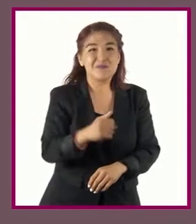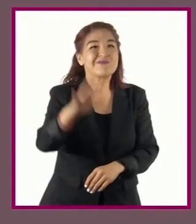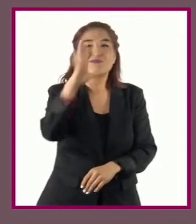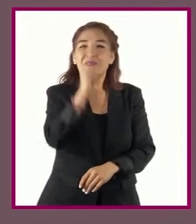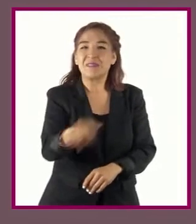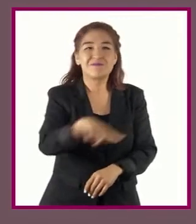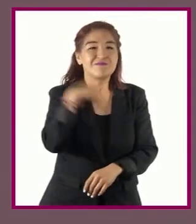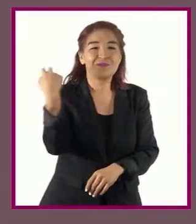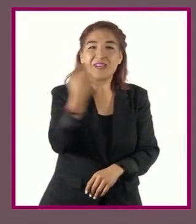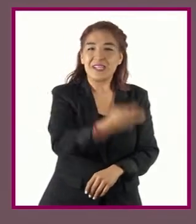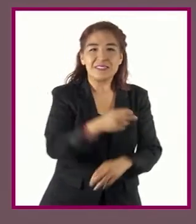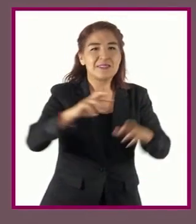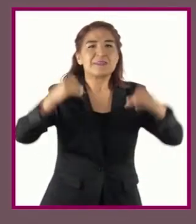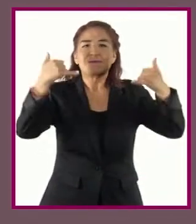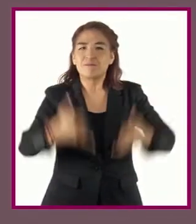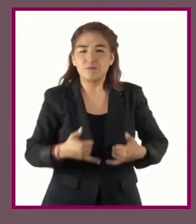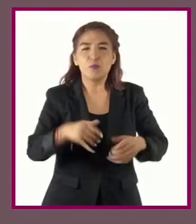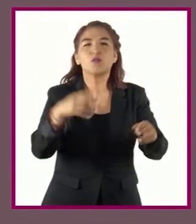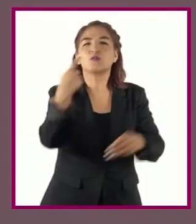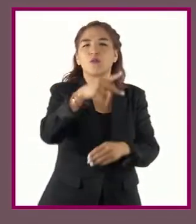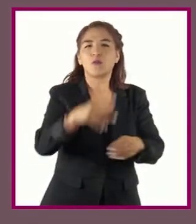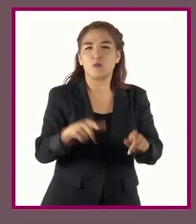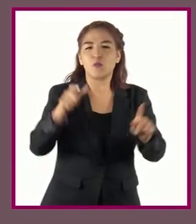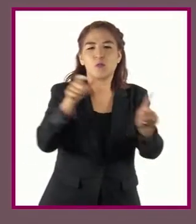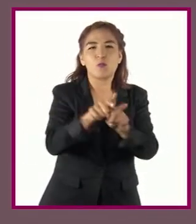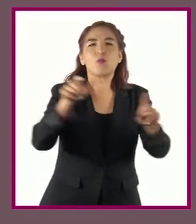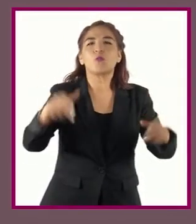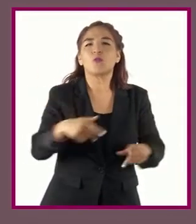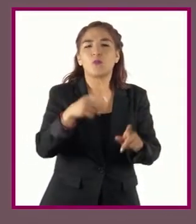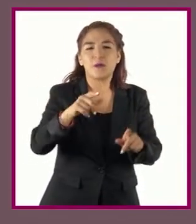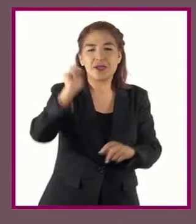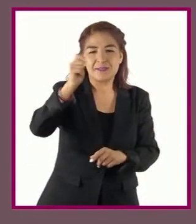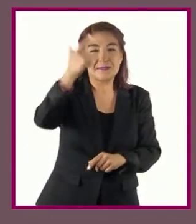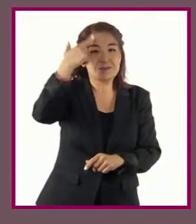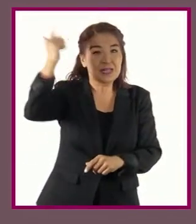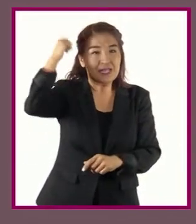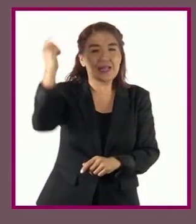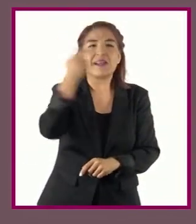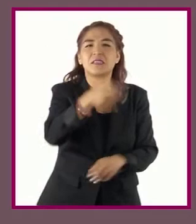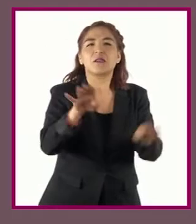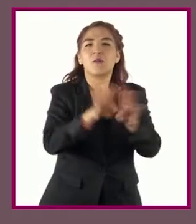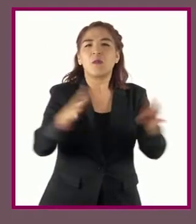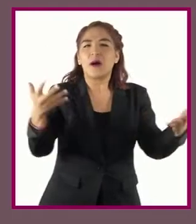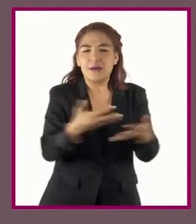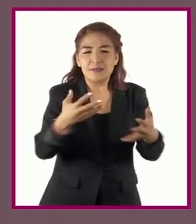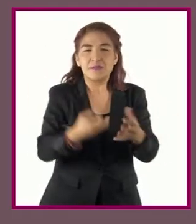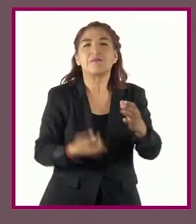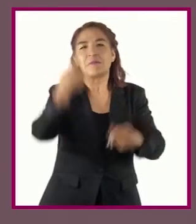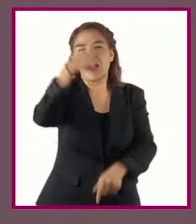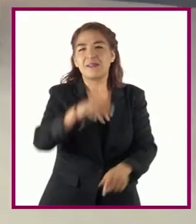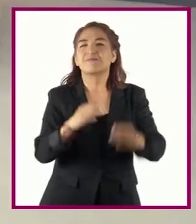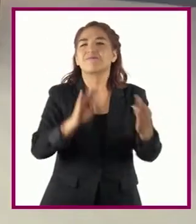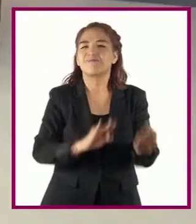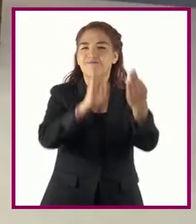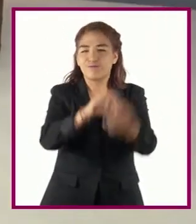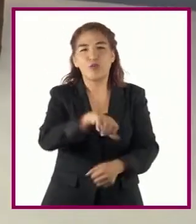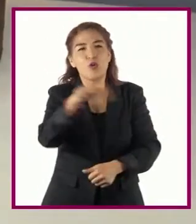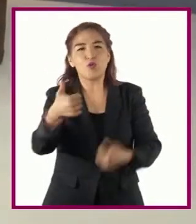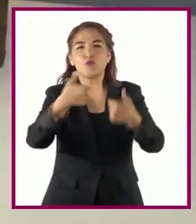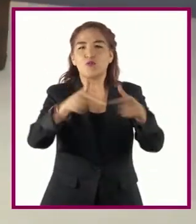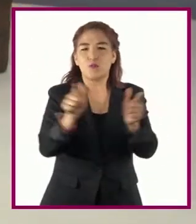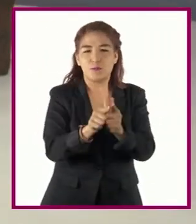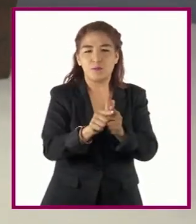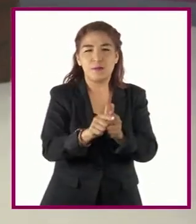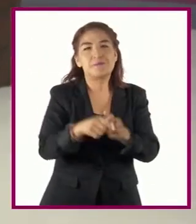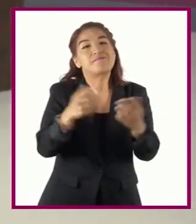derrotar a los rebeldes, crearon una Guardia Nacional formada por nicaragüenses para que se enfrentaran a sus compatriotas.